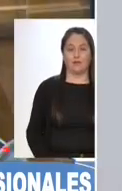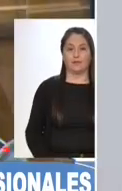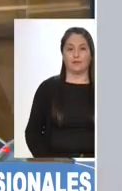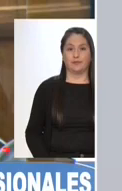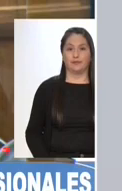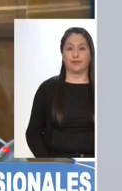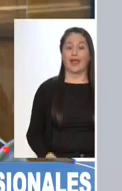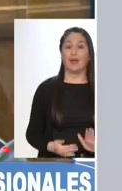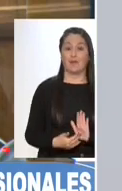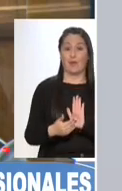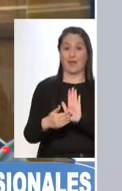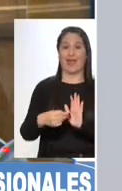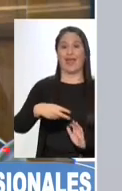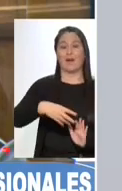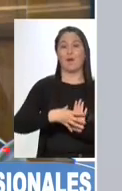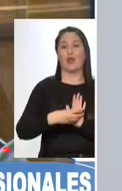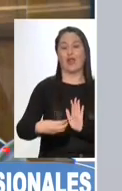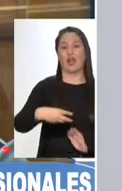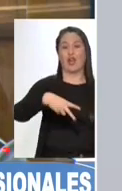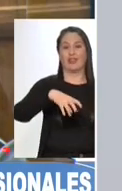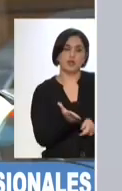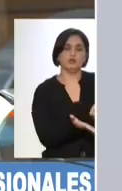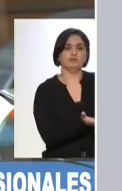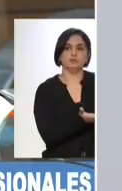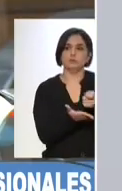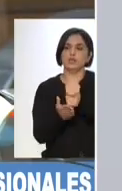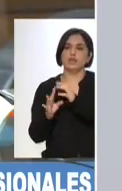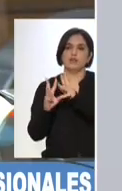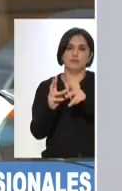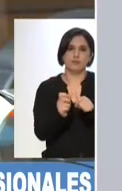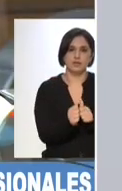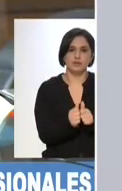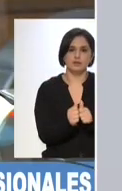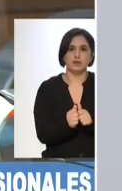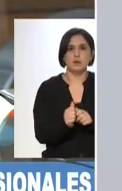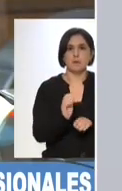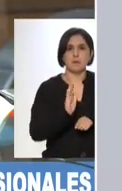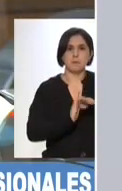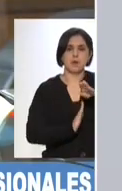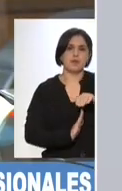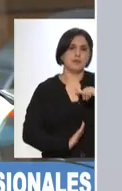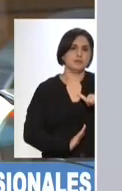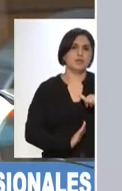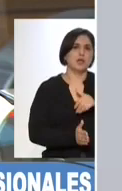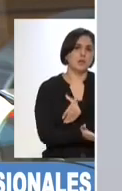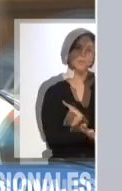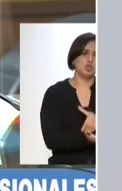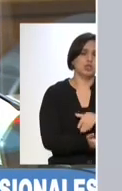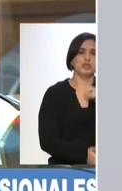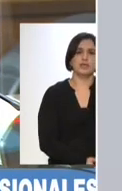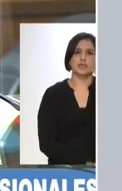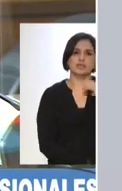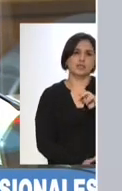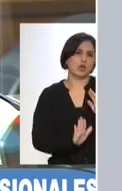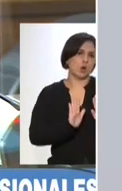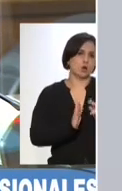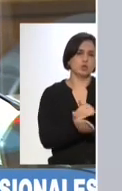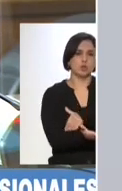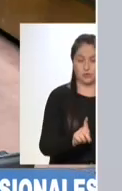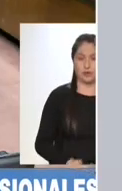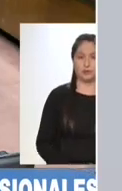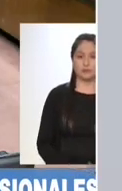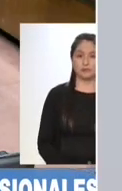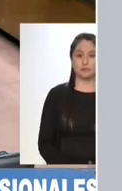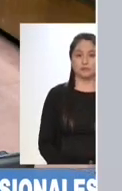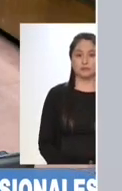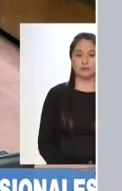de estos sistemas es más sostenible uno que el otro? Entonces, esa es una decisión política pero pasa por una decisión técnica no técnica